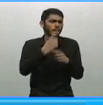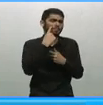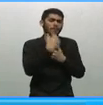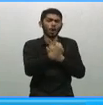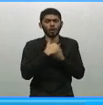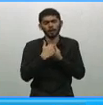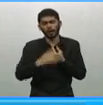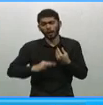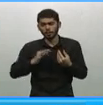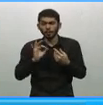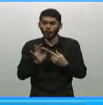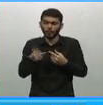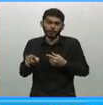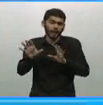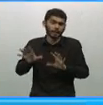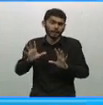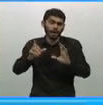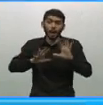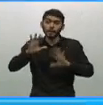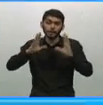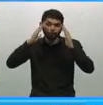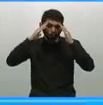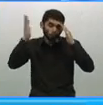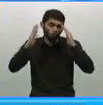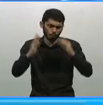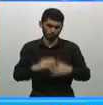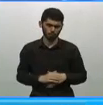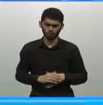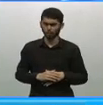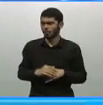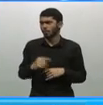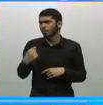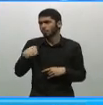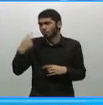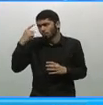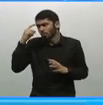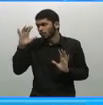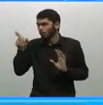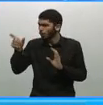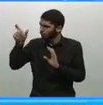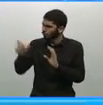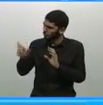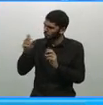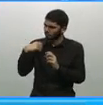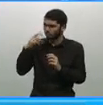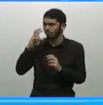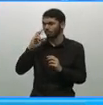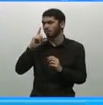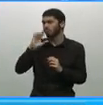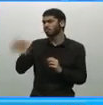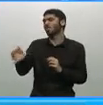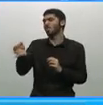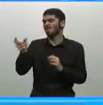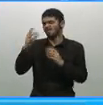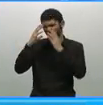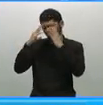desde hace años saben que soy así Fernando yo tengo una teoría en relación a este fastidio que que se te ve lógicamente y que también debe